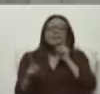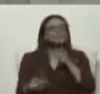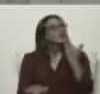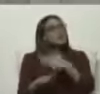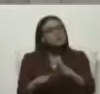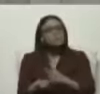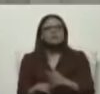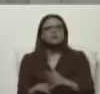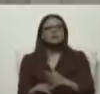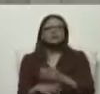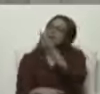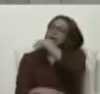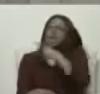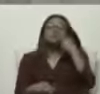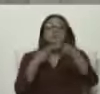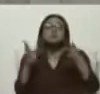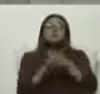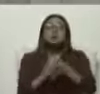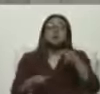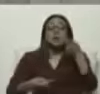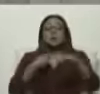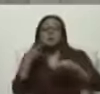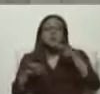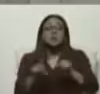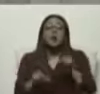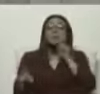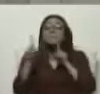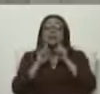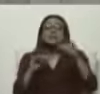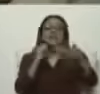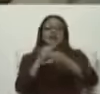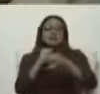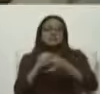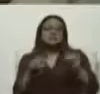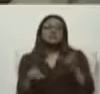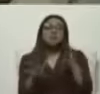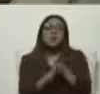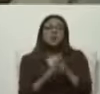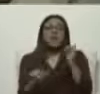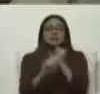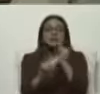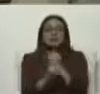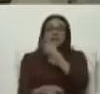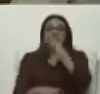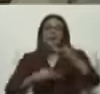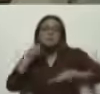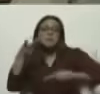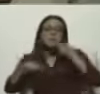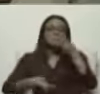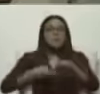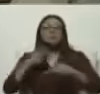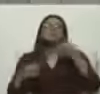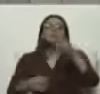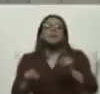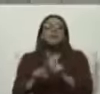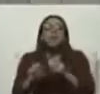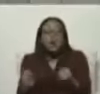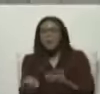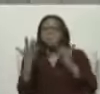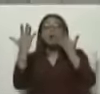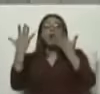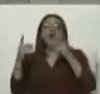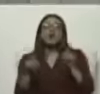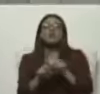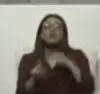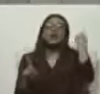decirlo, en su realidad virtual, que siempre les ha terminado estallando la verdad en